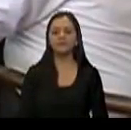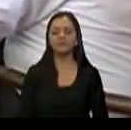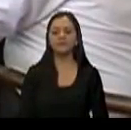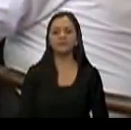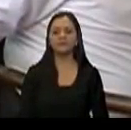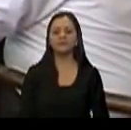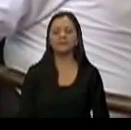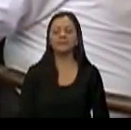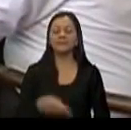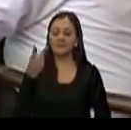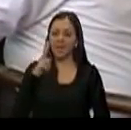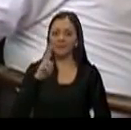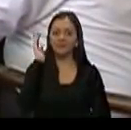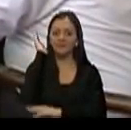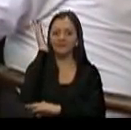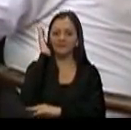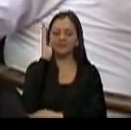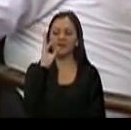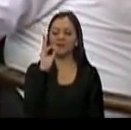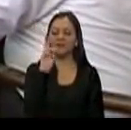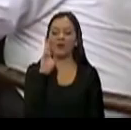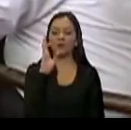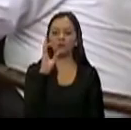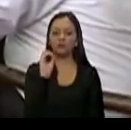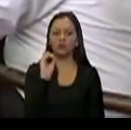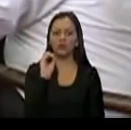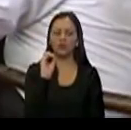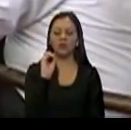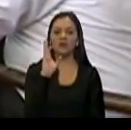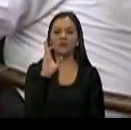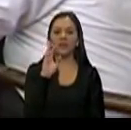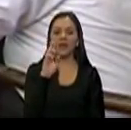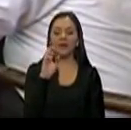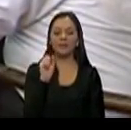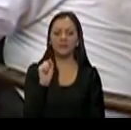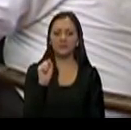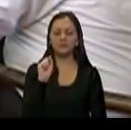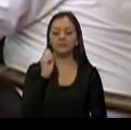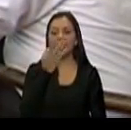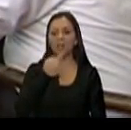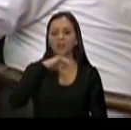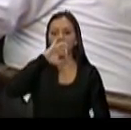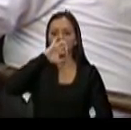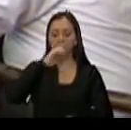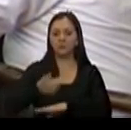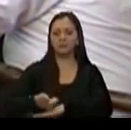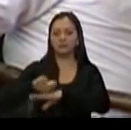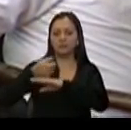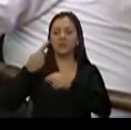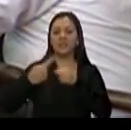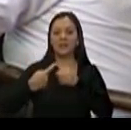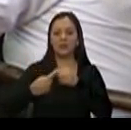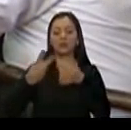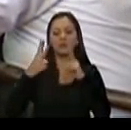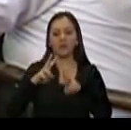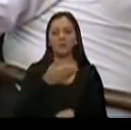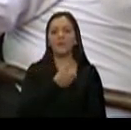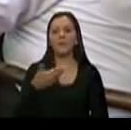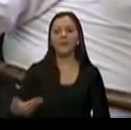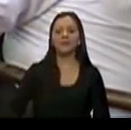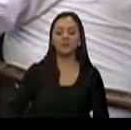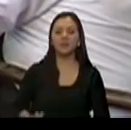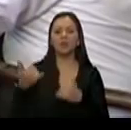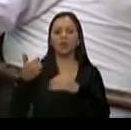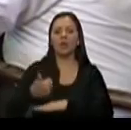Intervención de su excelencia, Monseñor Fausto Traves Traves, arzobispo de Quito, primado del Ecuador, presidente de la Conferencia